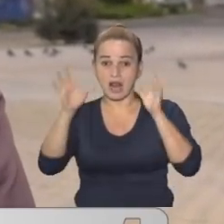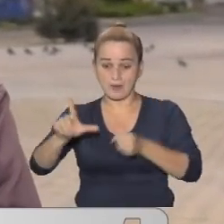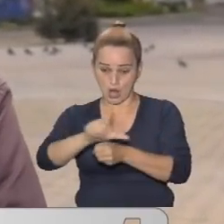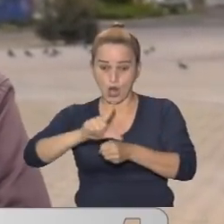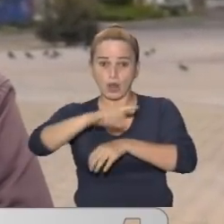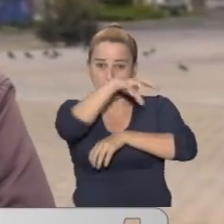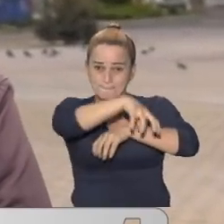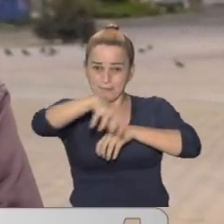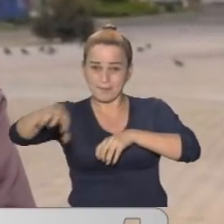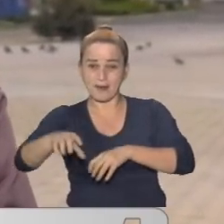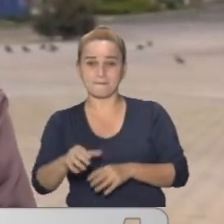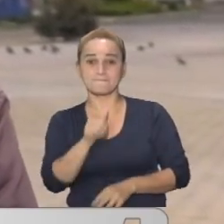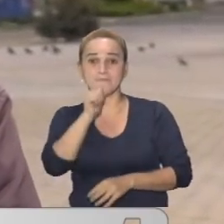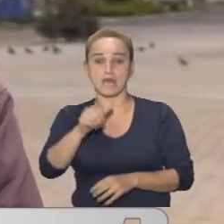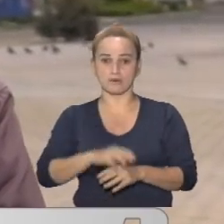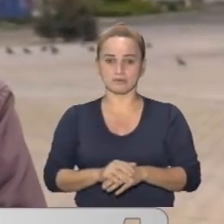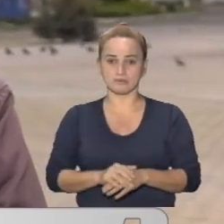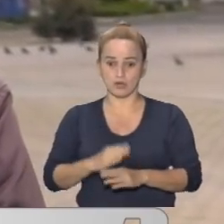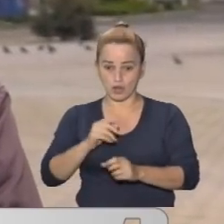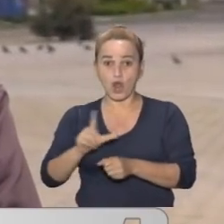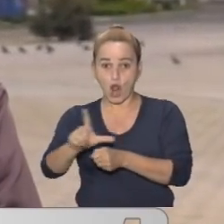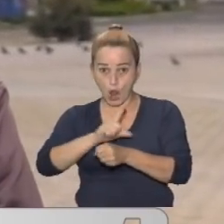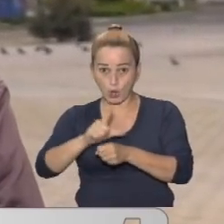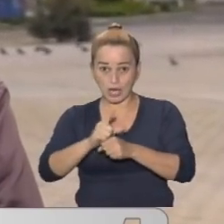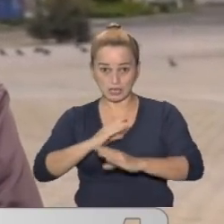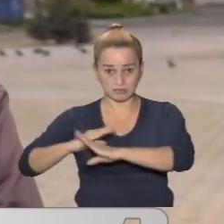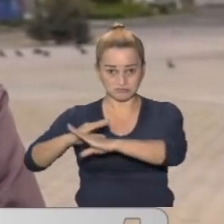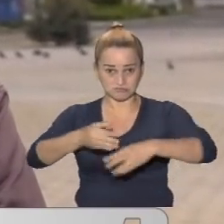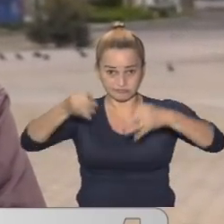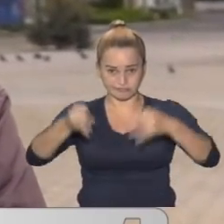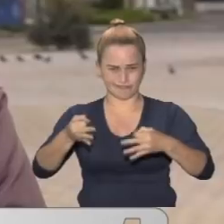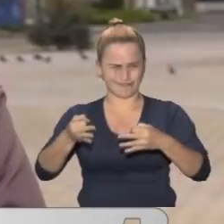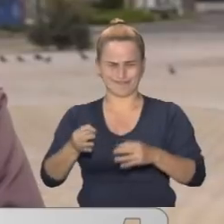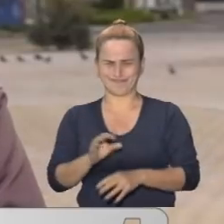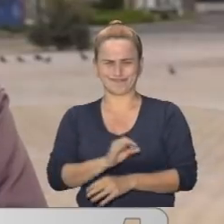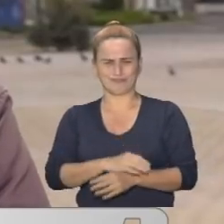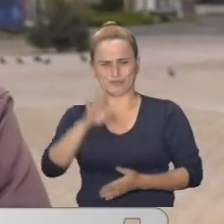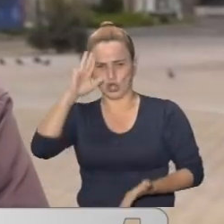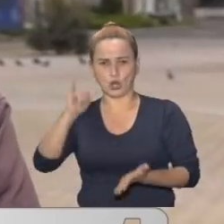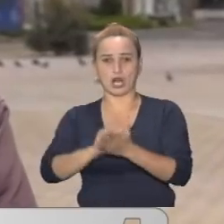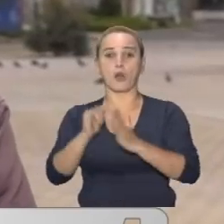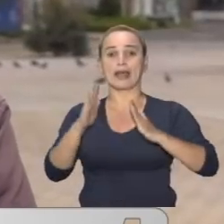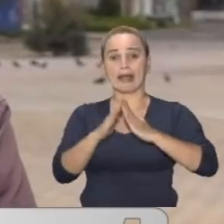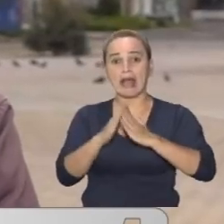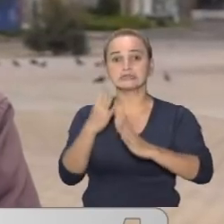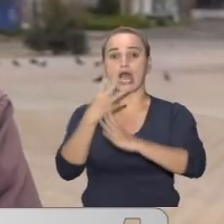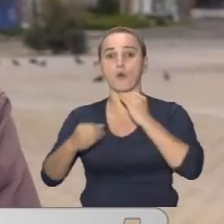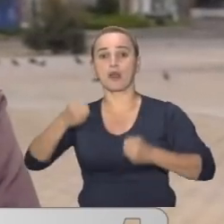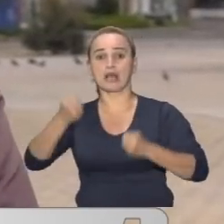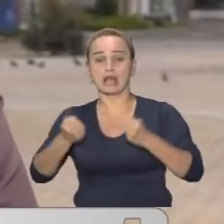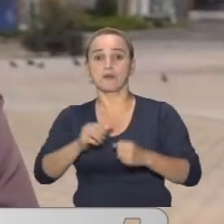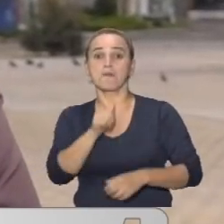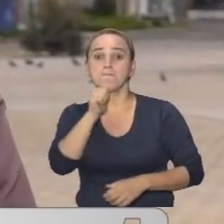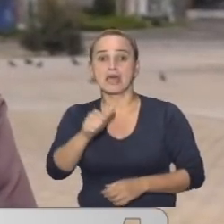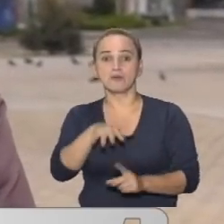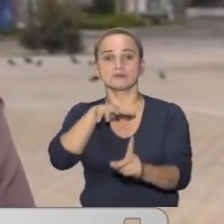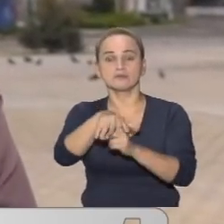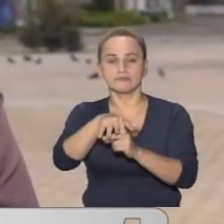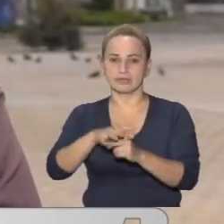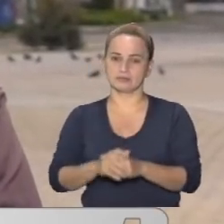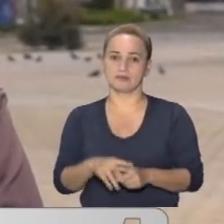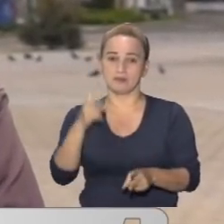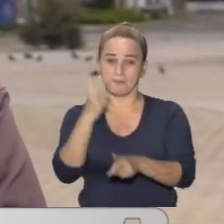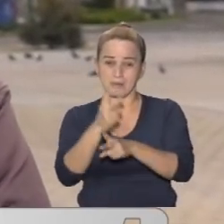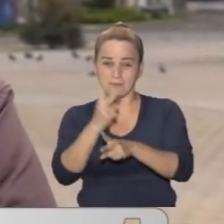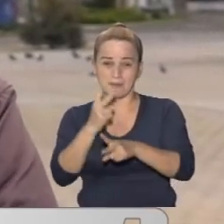localidades, porque creo que no hay ninguna localidad segura, ni en casa, ni afuera, ni con el vehículo. Entonces,